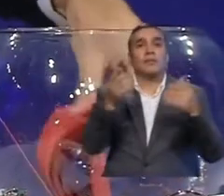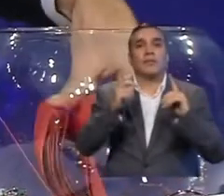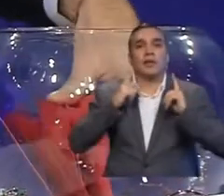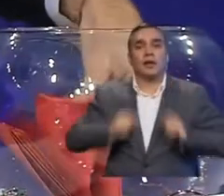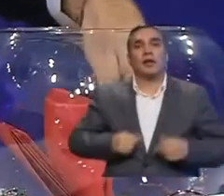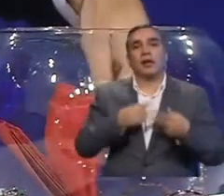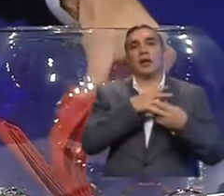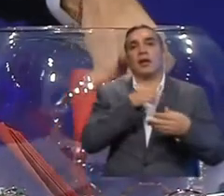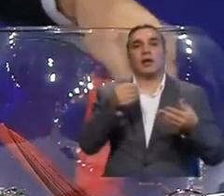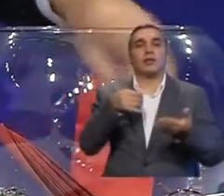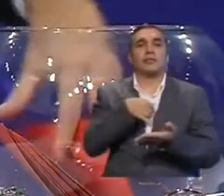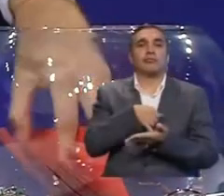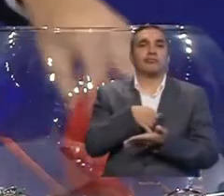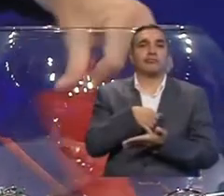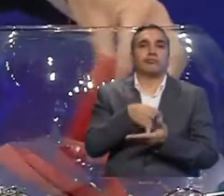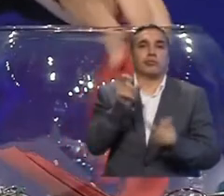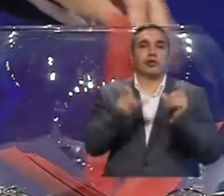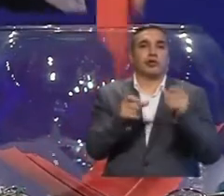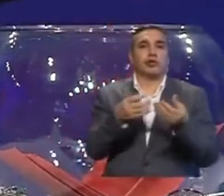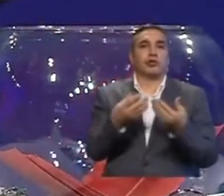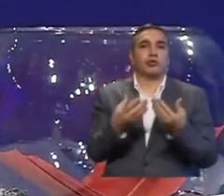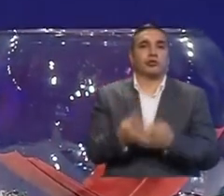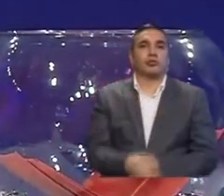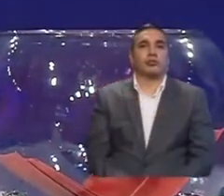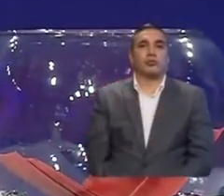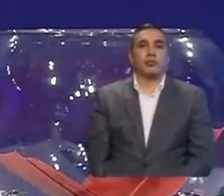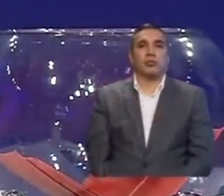y vulnerabilidad.